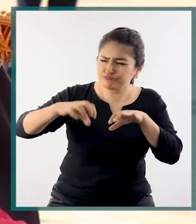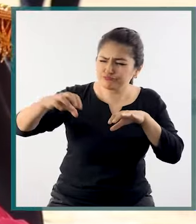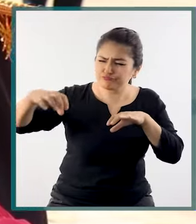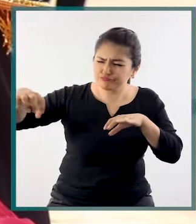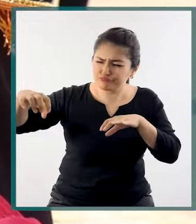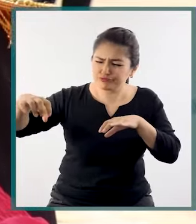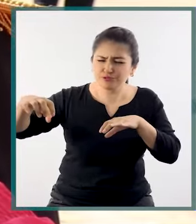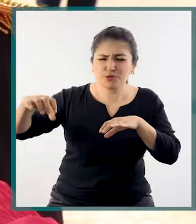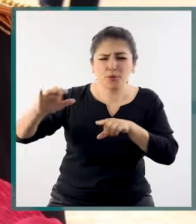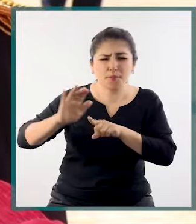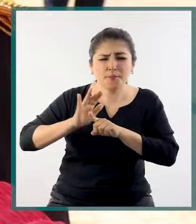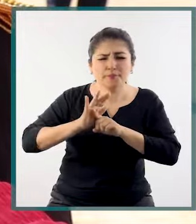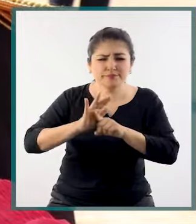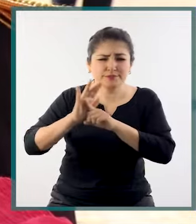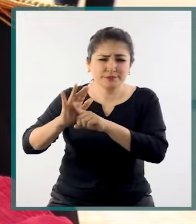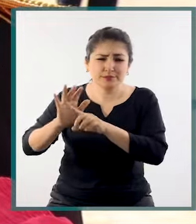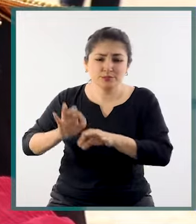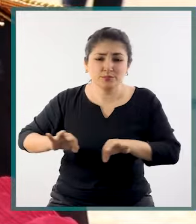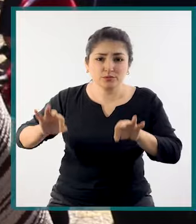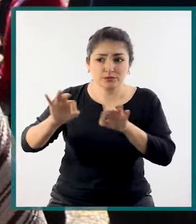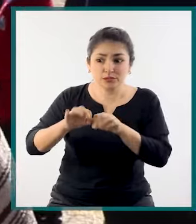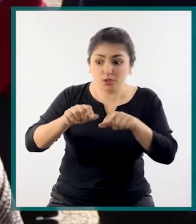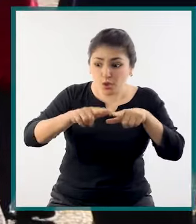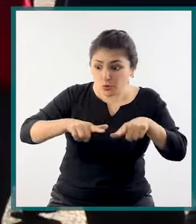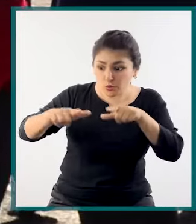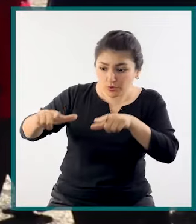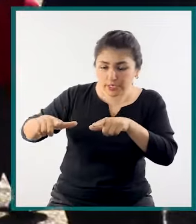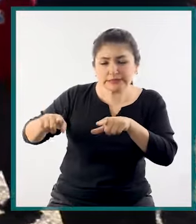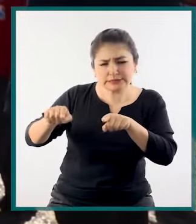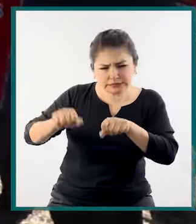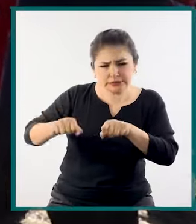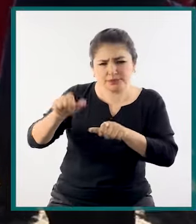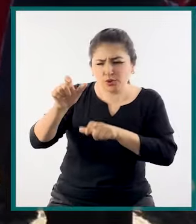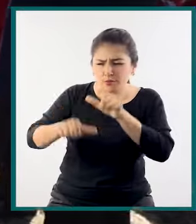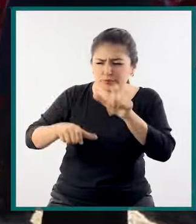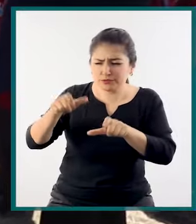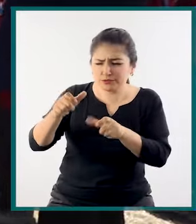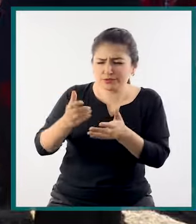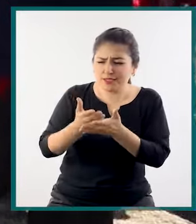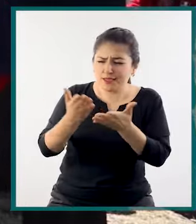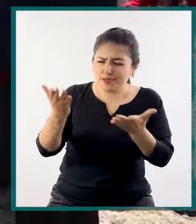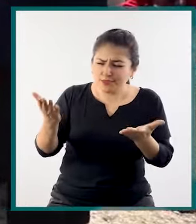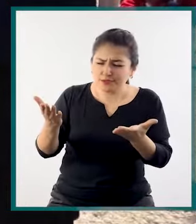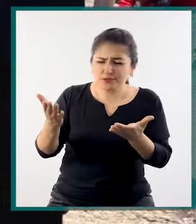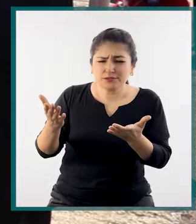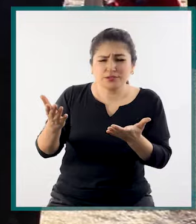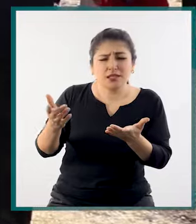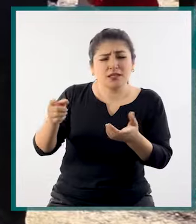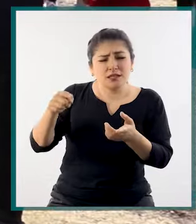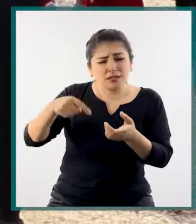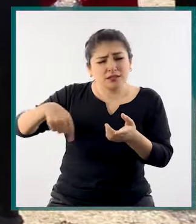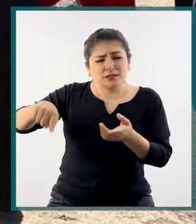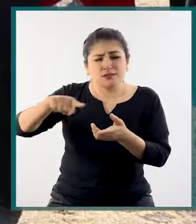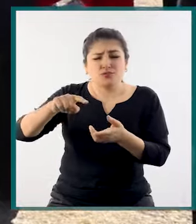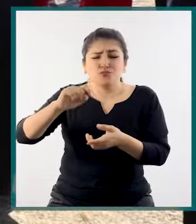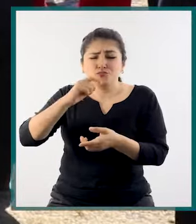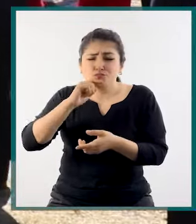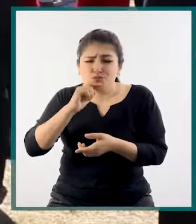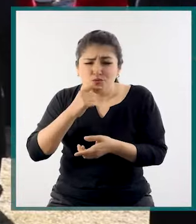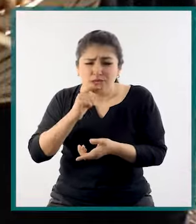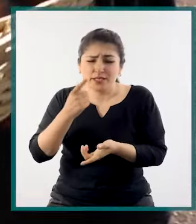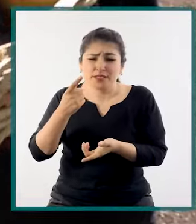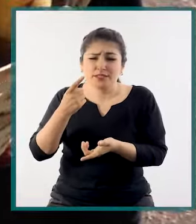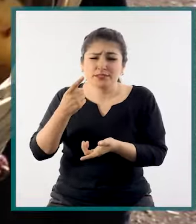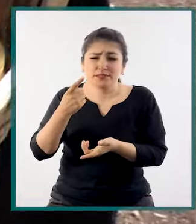campesina, y no solamente los lugares, sino las personas. Esas personas más vulnerables, las